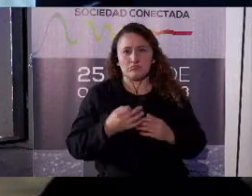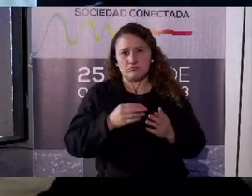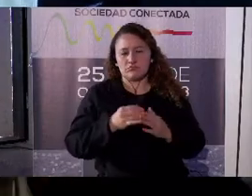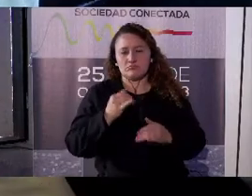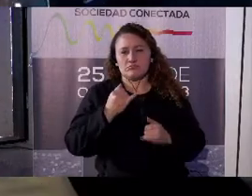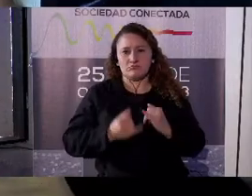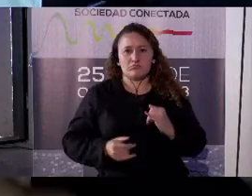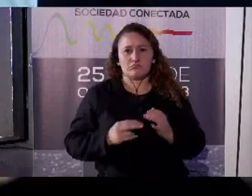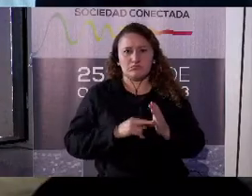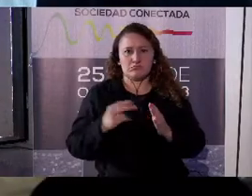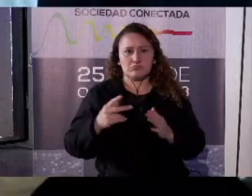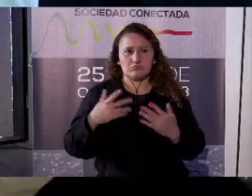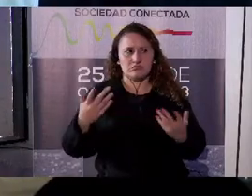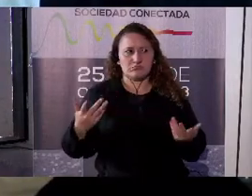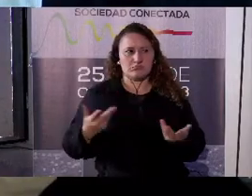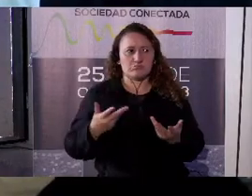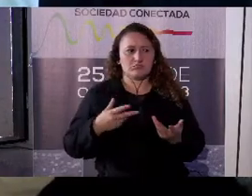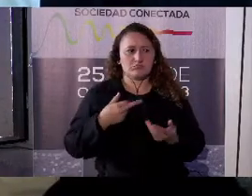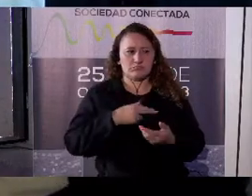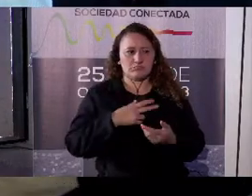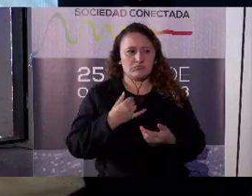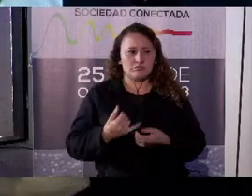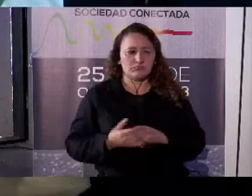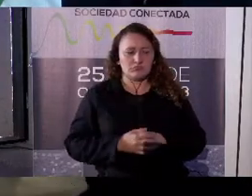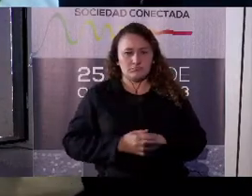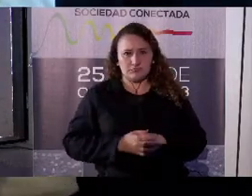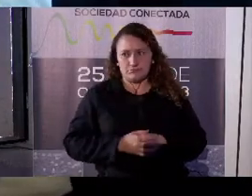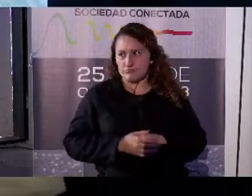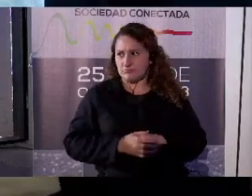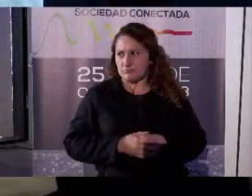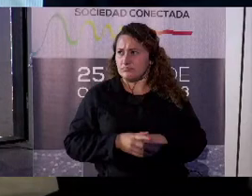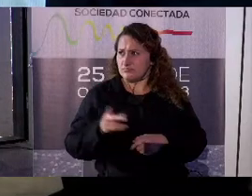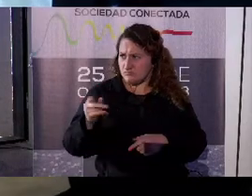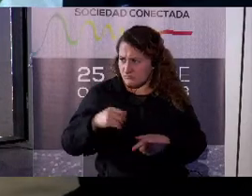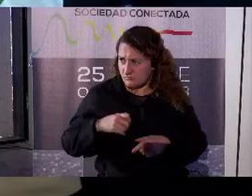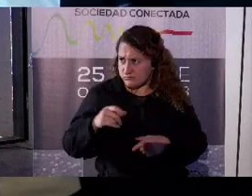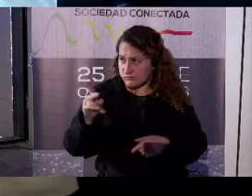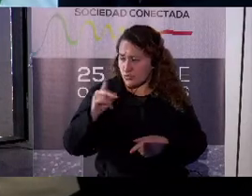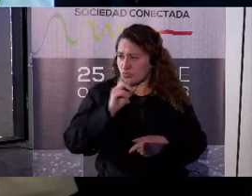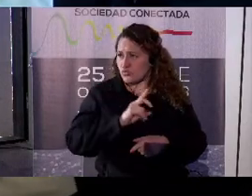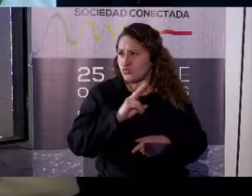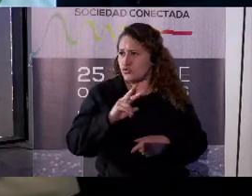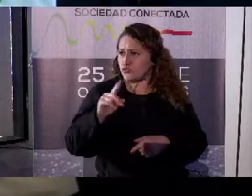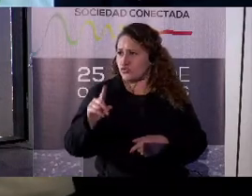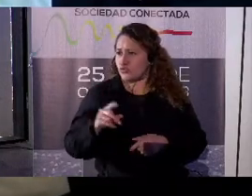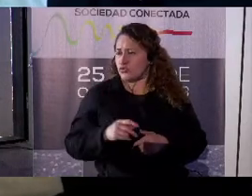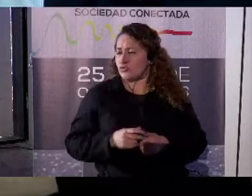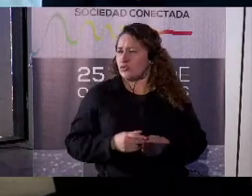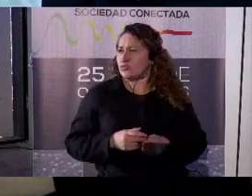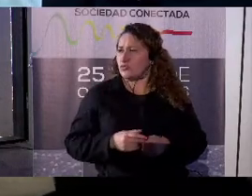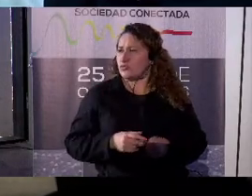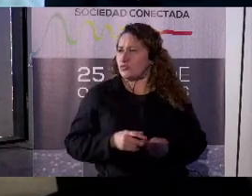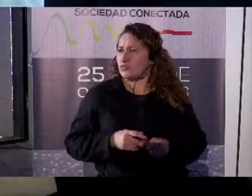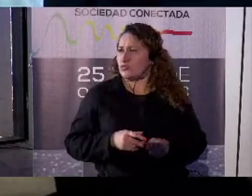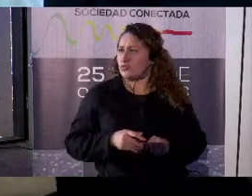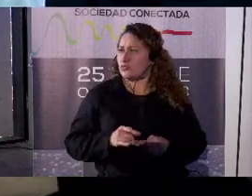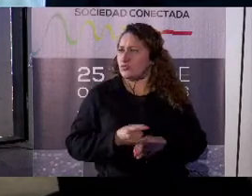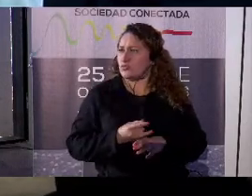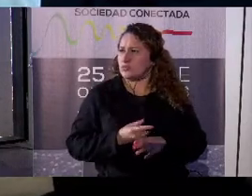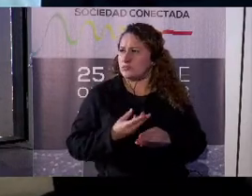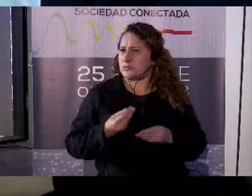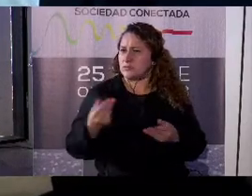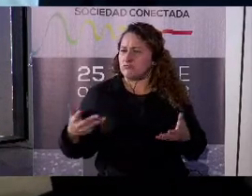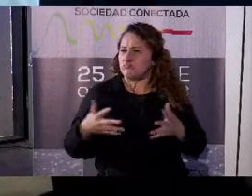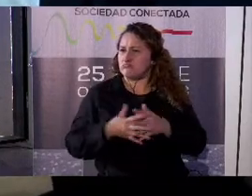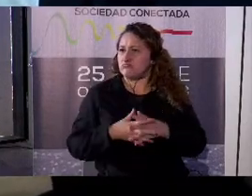tecnología en los países en los cuales tenemos los laboratorios ustedes tiene una plataforma que se llama 121 que la utilizan para integrarse más